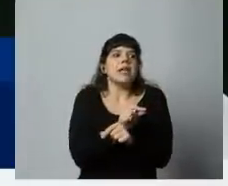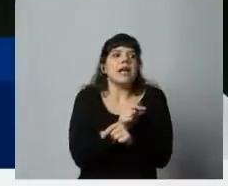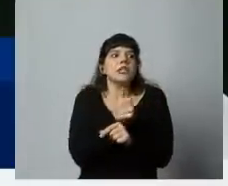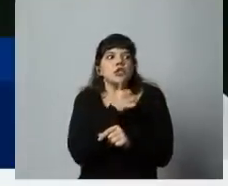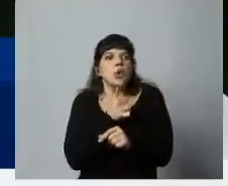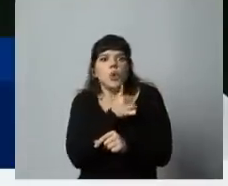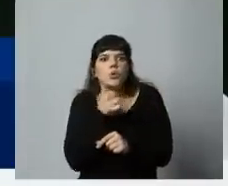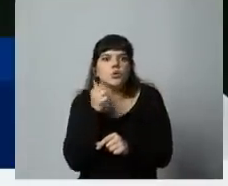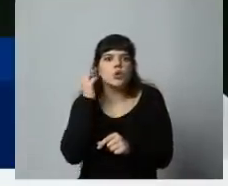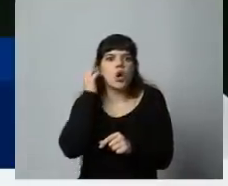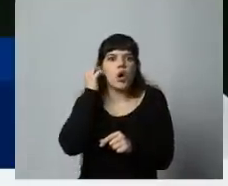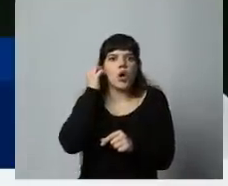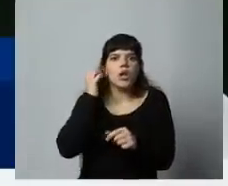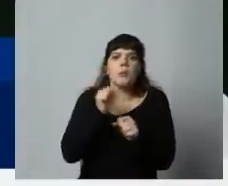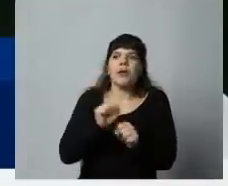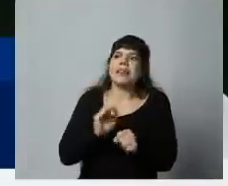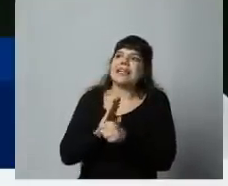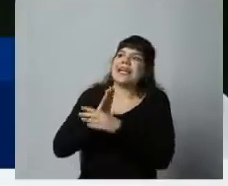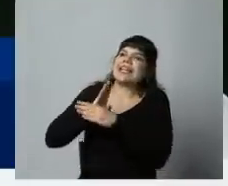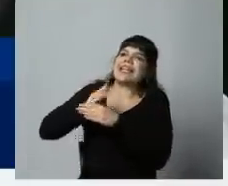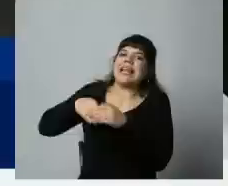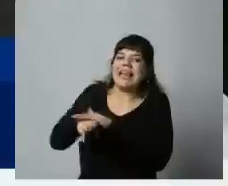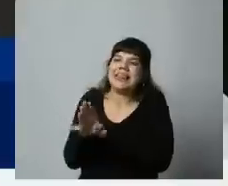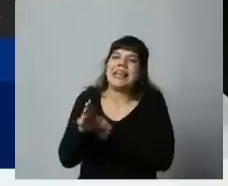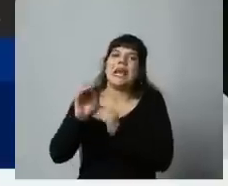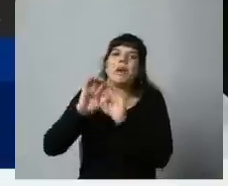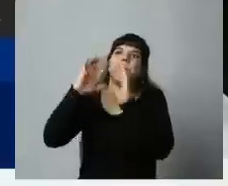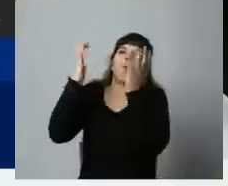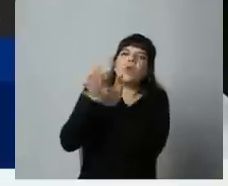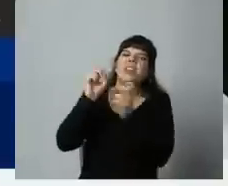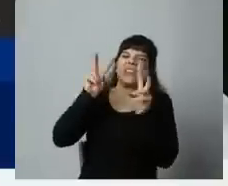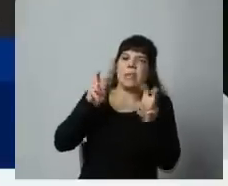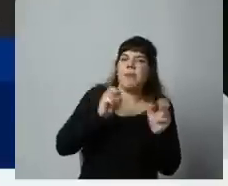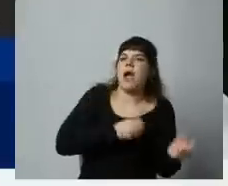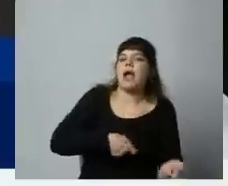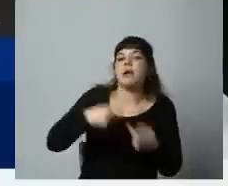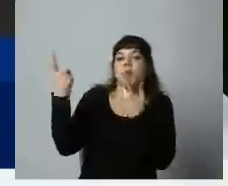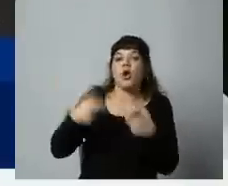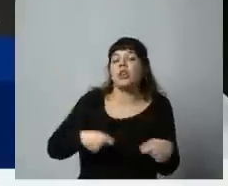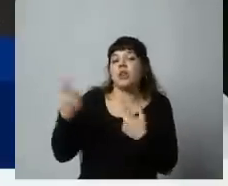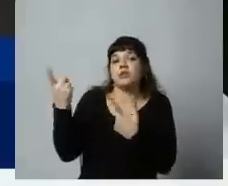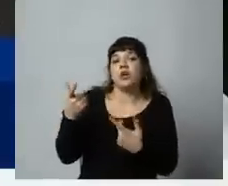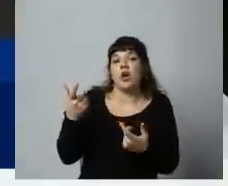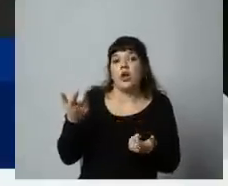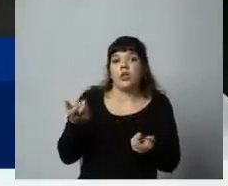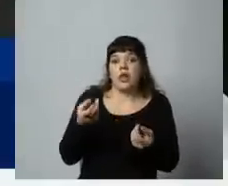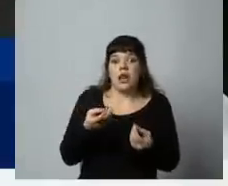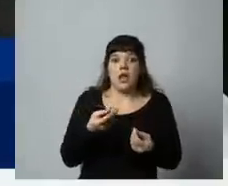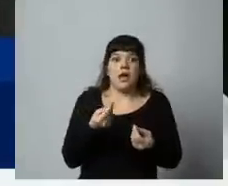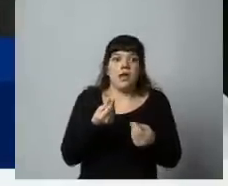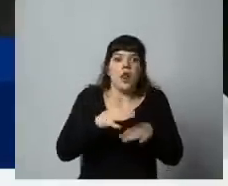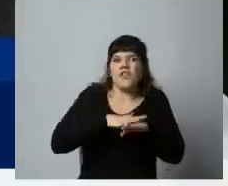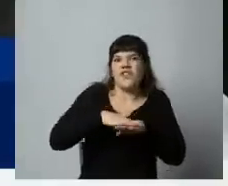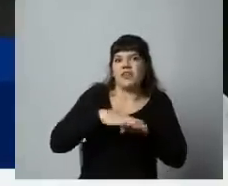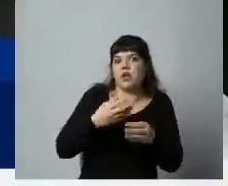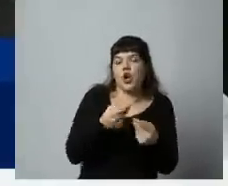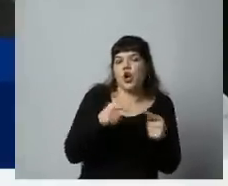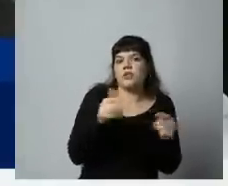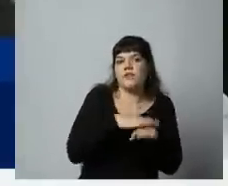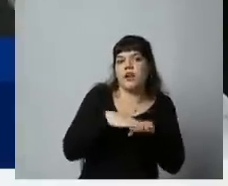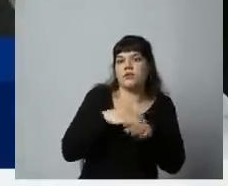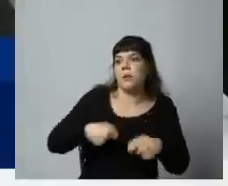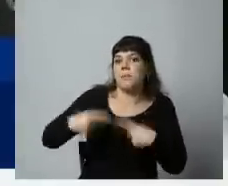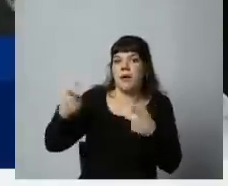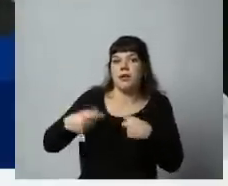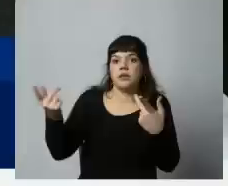insertarnos en el mundo sobre la base de la exportación de nuestras materias primas y recursos naturales bajo el progresismo con algo de